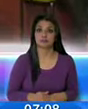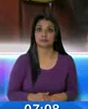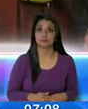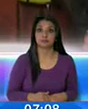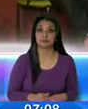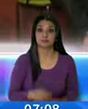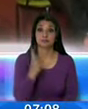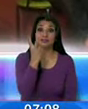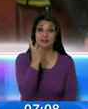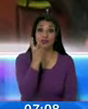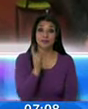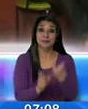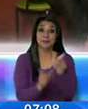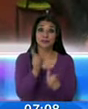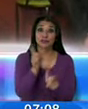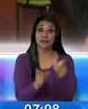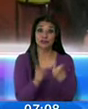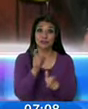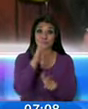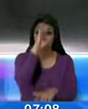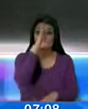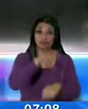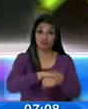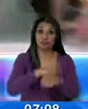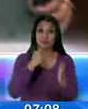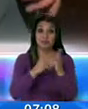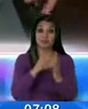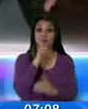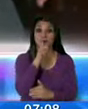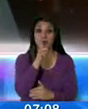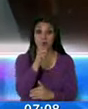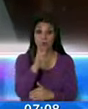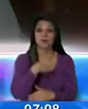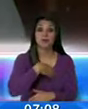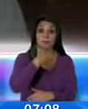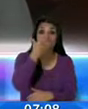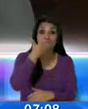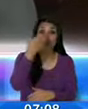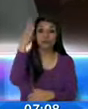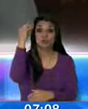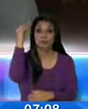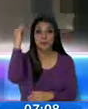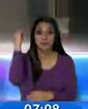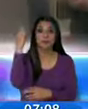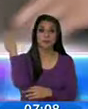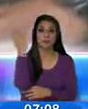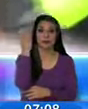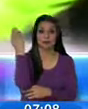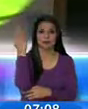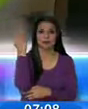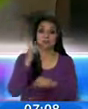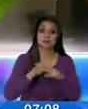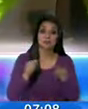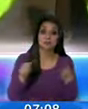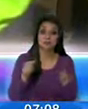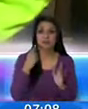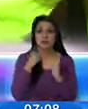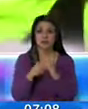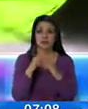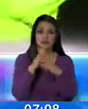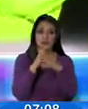los 12 detenidos, buses que salían con destino a Latacunga, Ambato, Riobamba, Baños, pero cuando tenían oportunidad operaban en